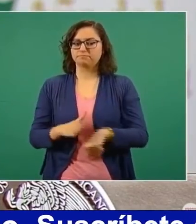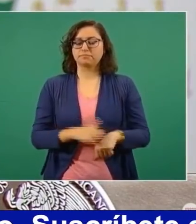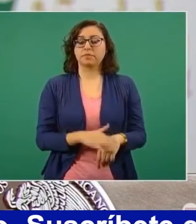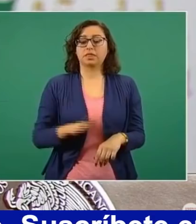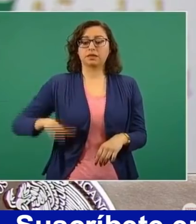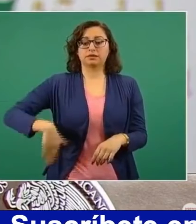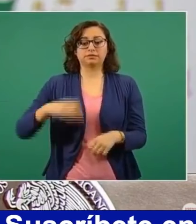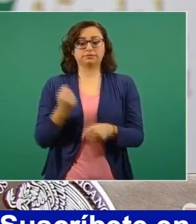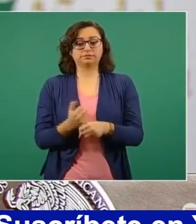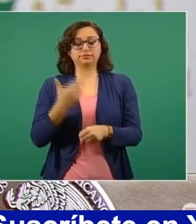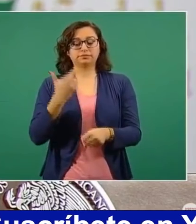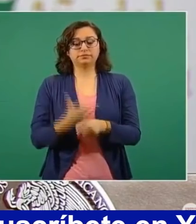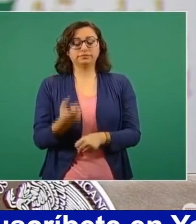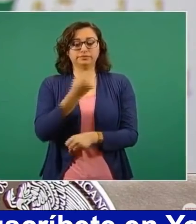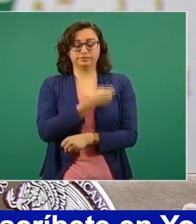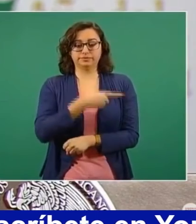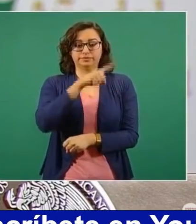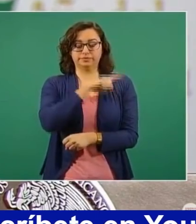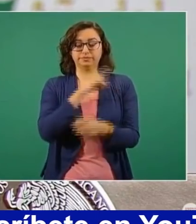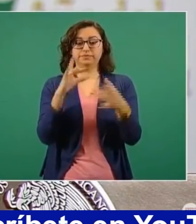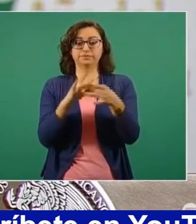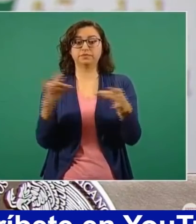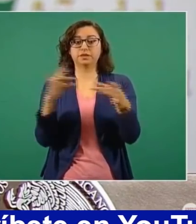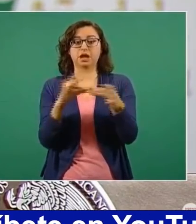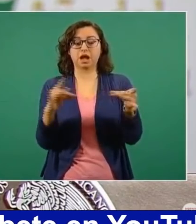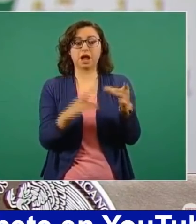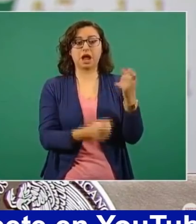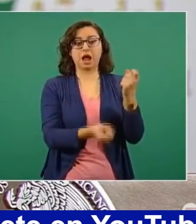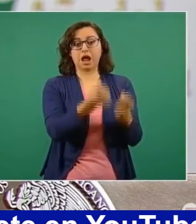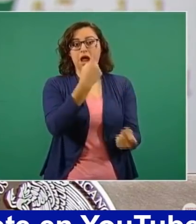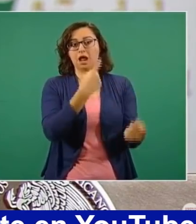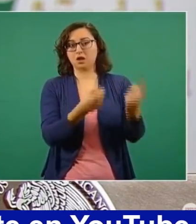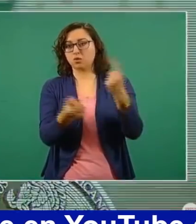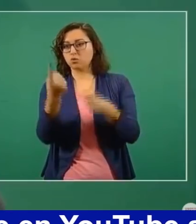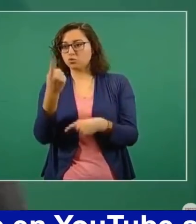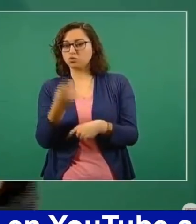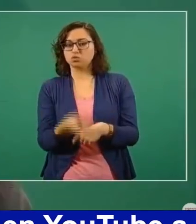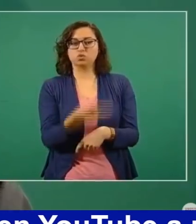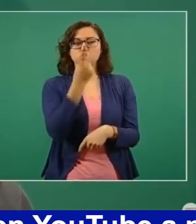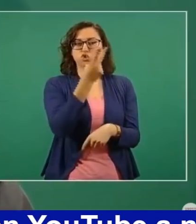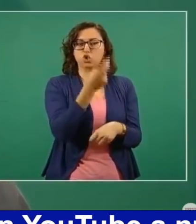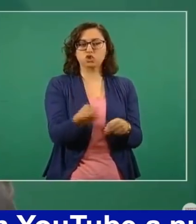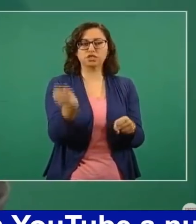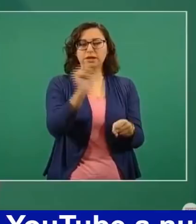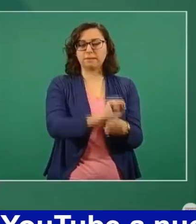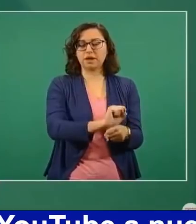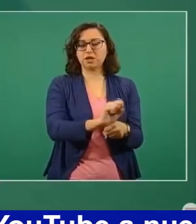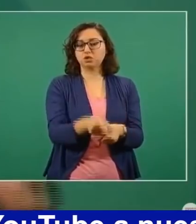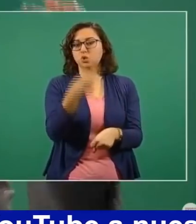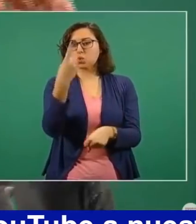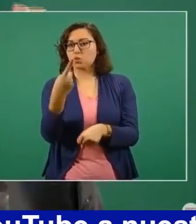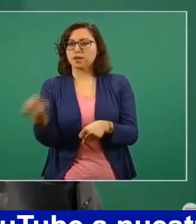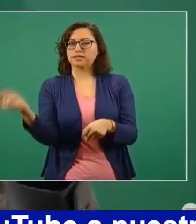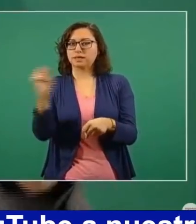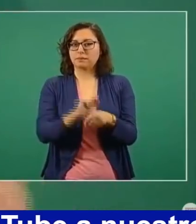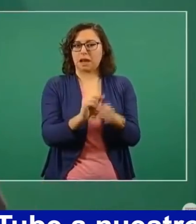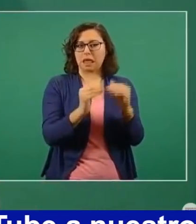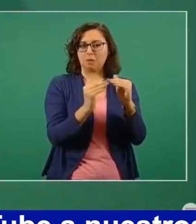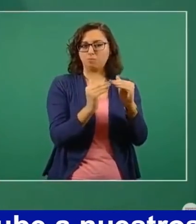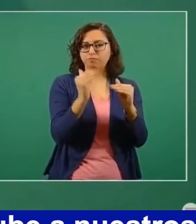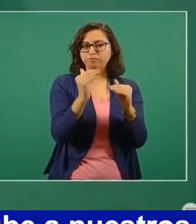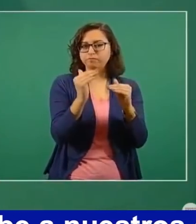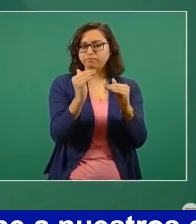Salud, que en algunos casos son 2 semanas, en otros solamente 1 semana de cambio de